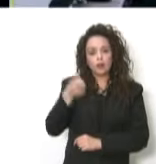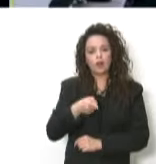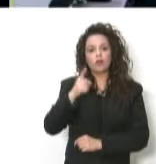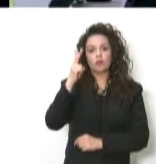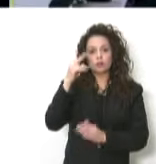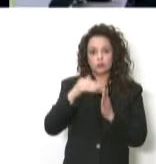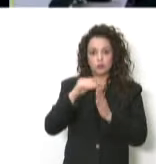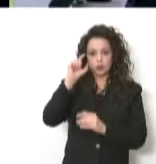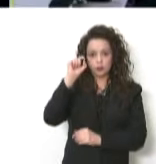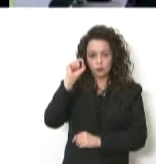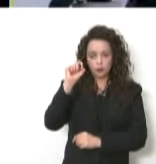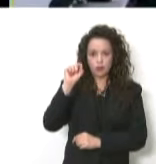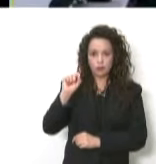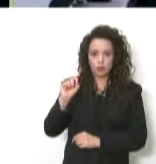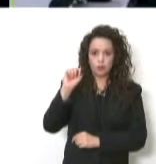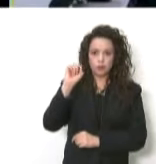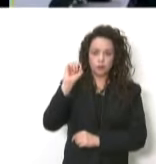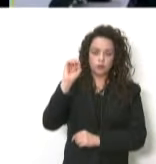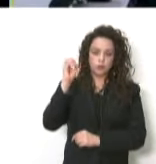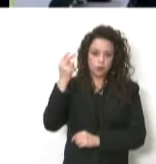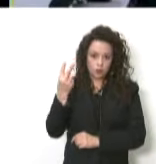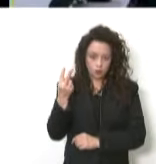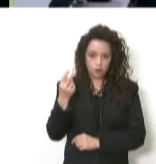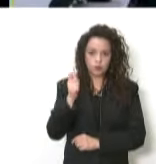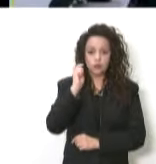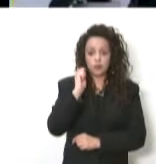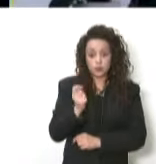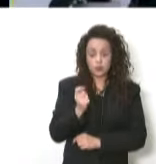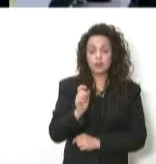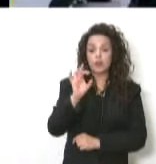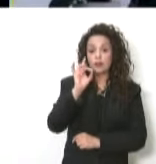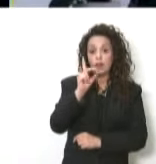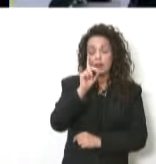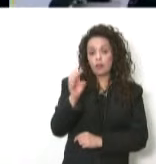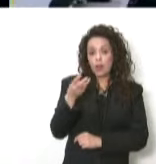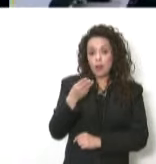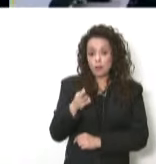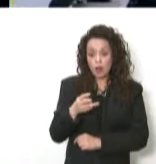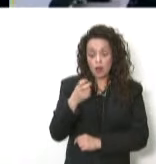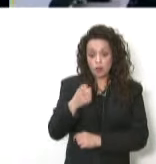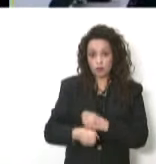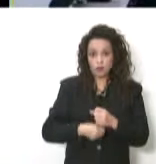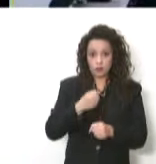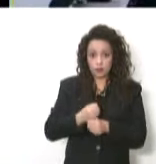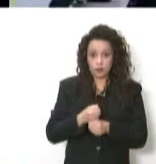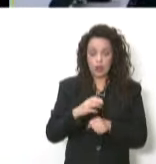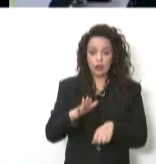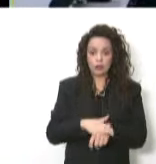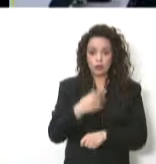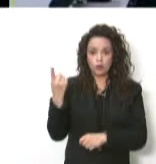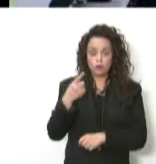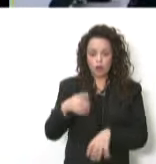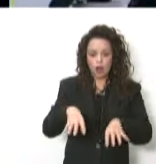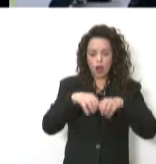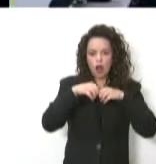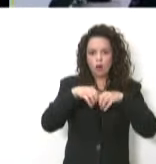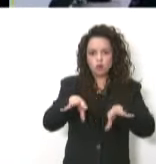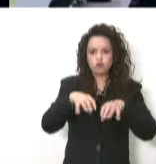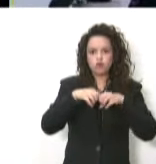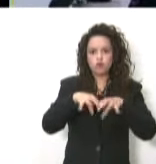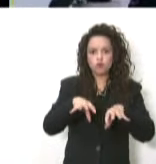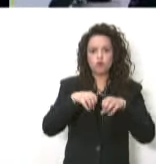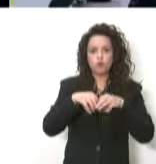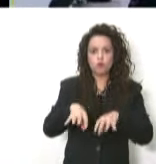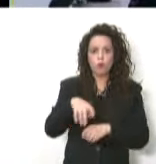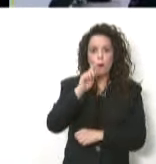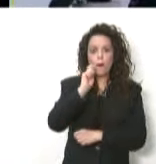ACT-PV-15-04-2020.02, en el sentido de ampliar sus efectos al 30 de mayo del año en curso inclusive, con motivo de la publicación en la edición